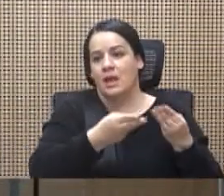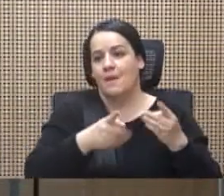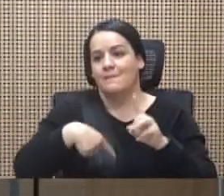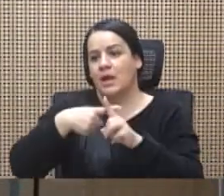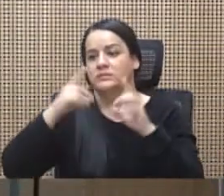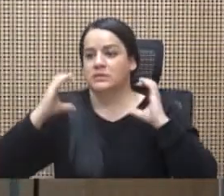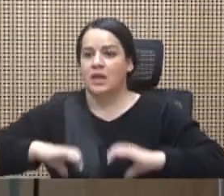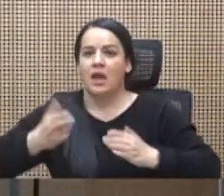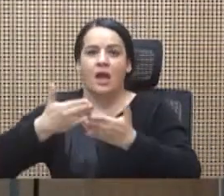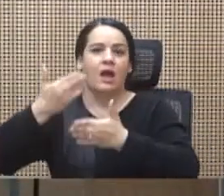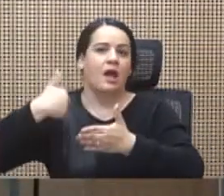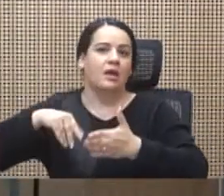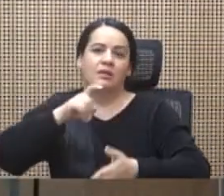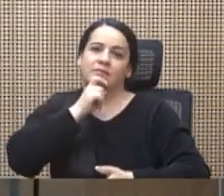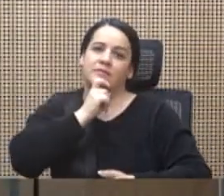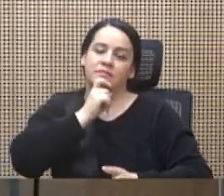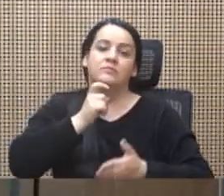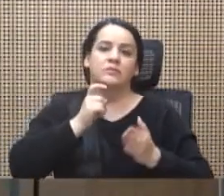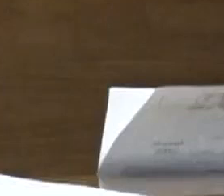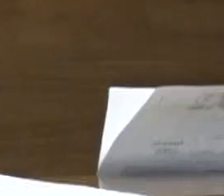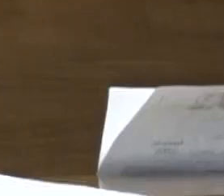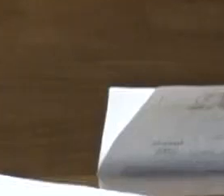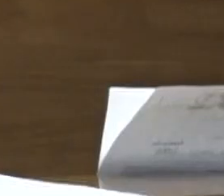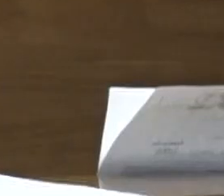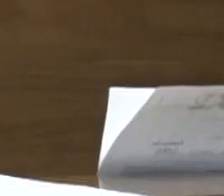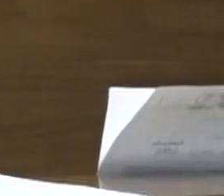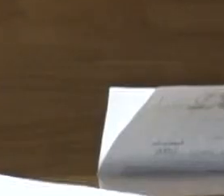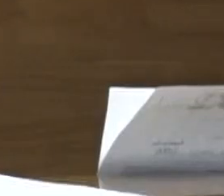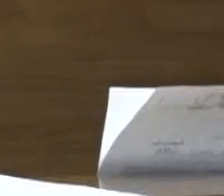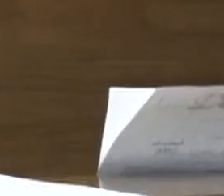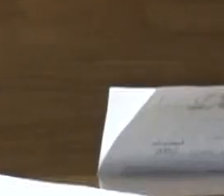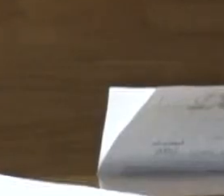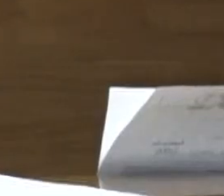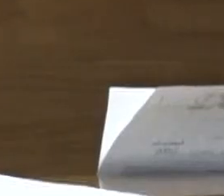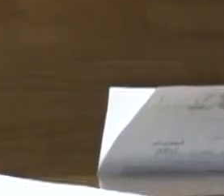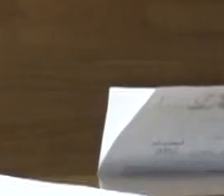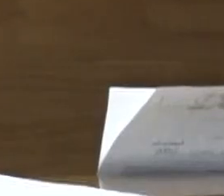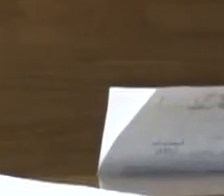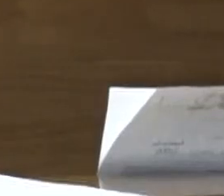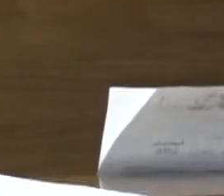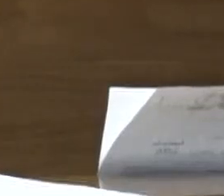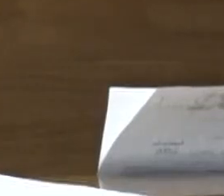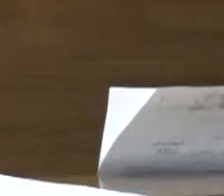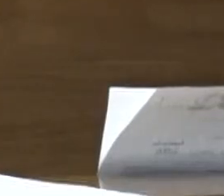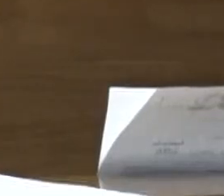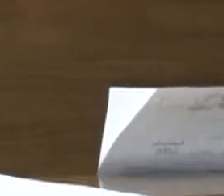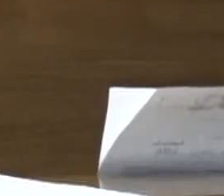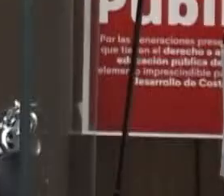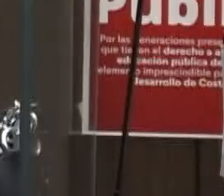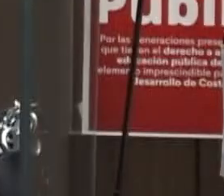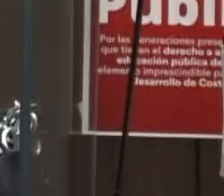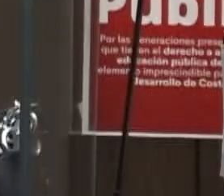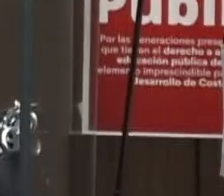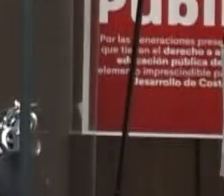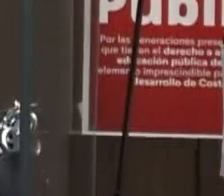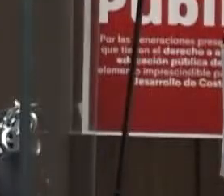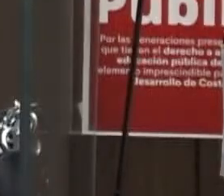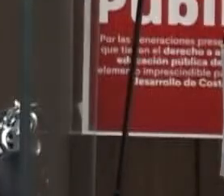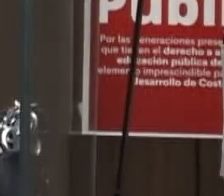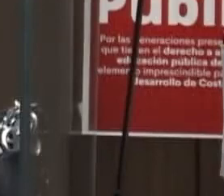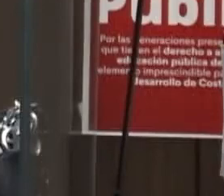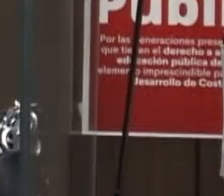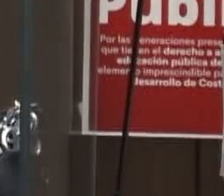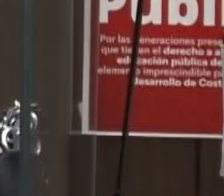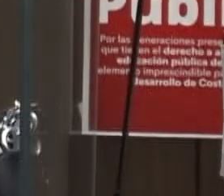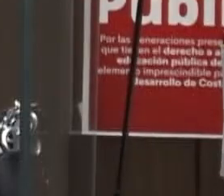alcanzar debido a desafíos y costos logísticos los legisladores también aprobaron en primer debate en segunda legislatura el proyecto